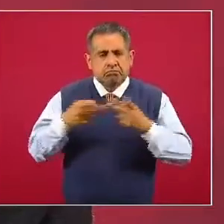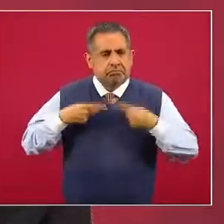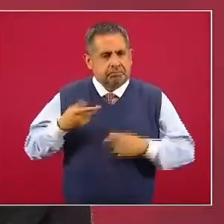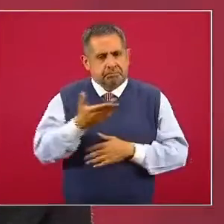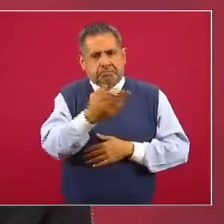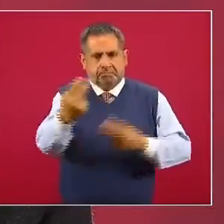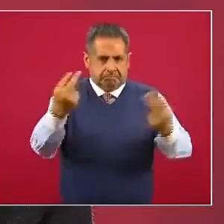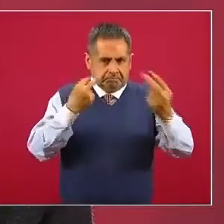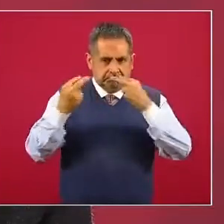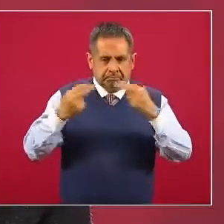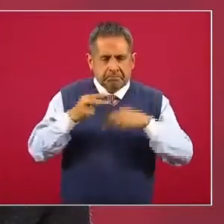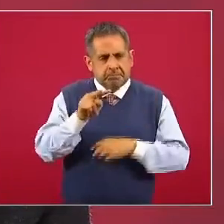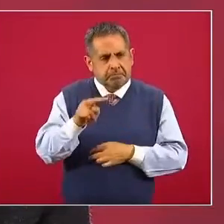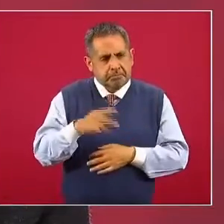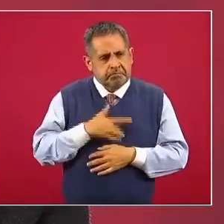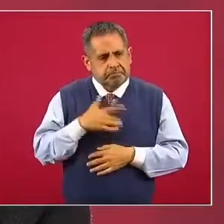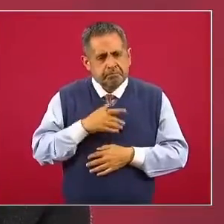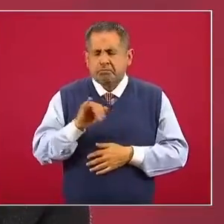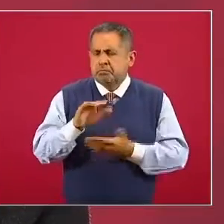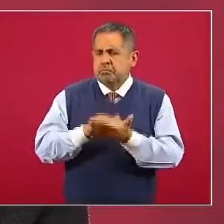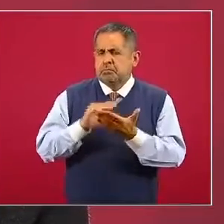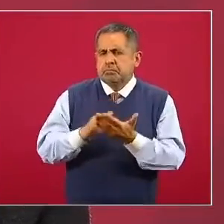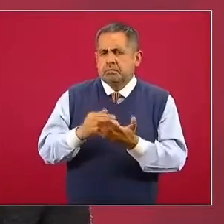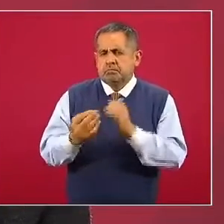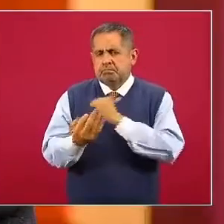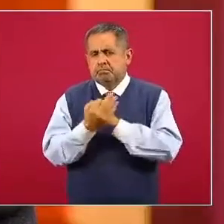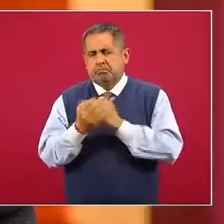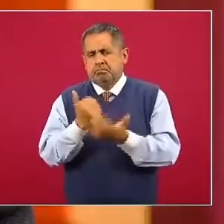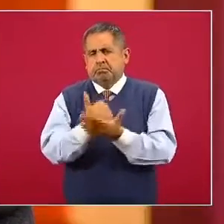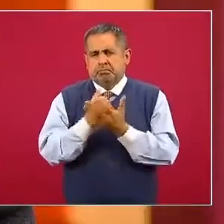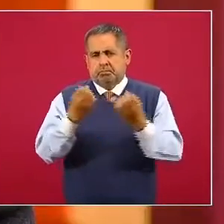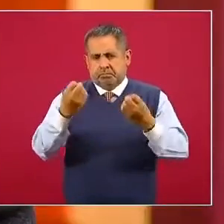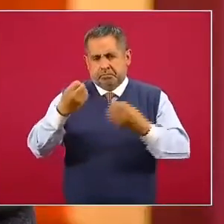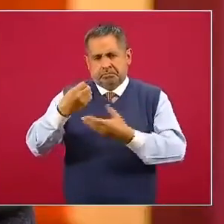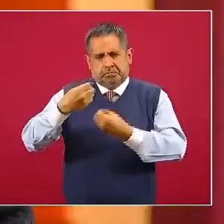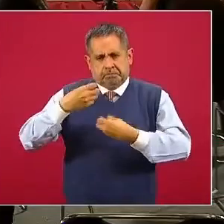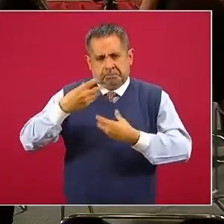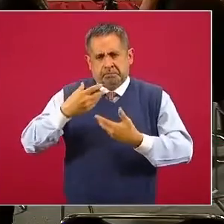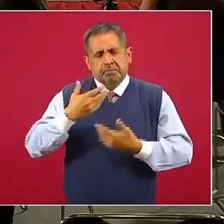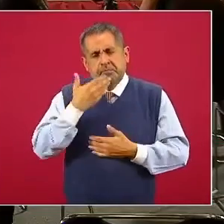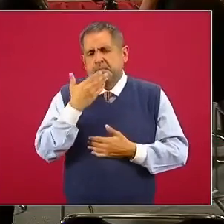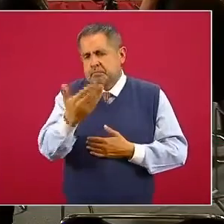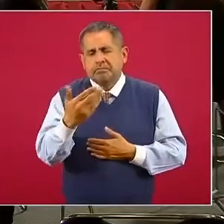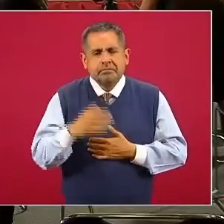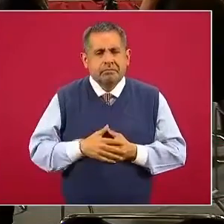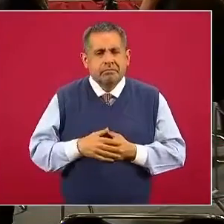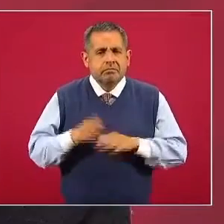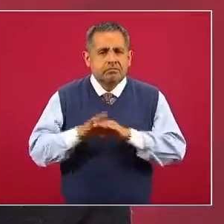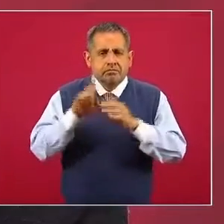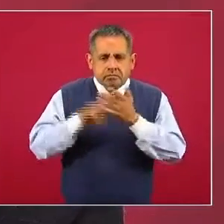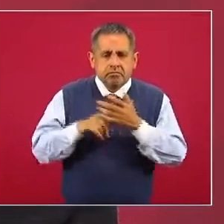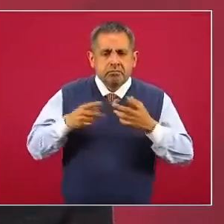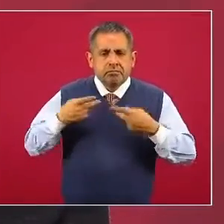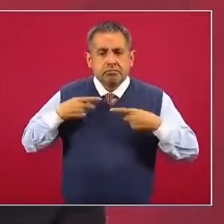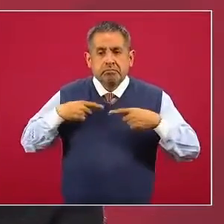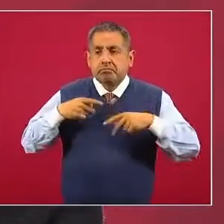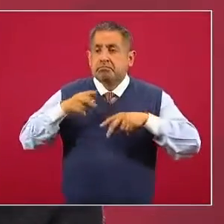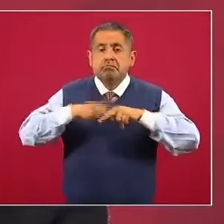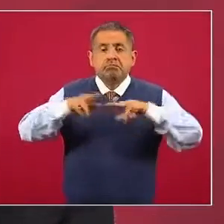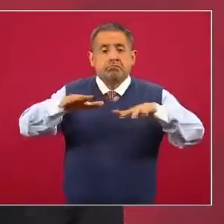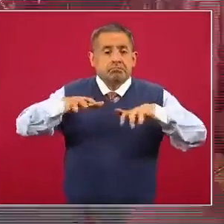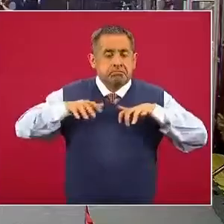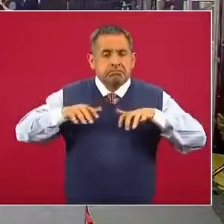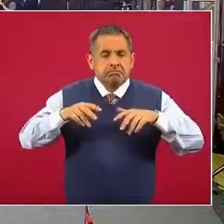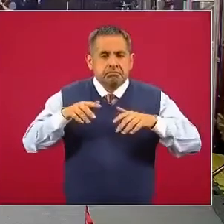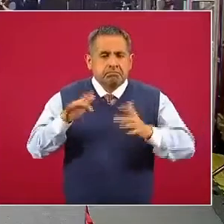ciudadanía estime que recibe algún beneficio de atenderla por el número de asistentes